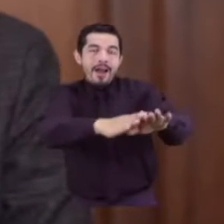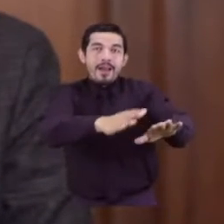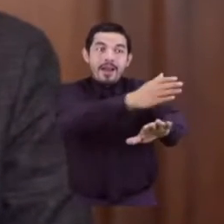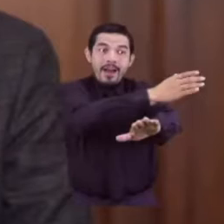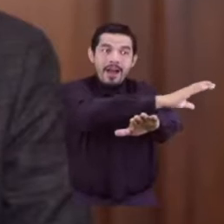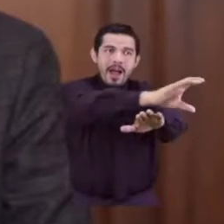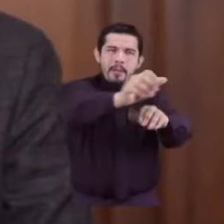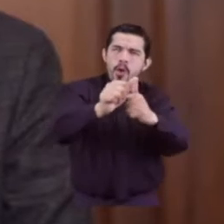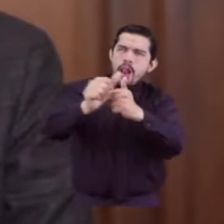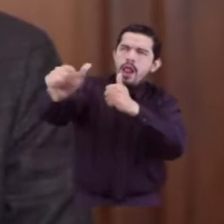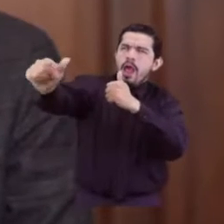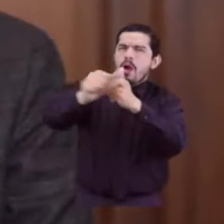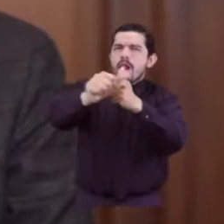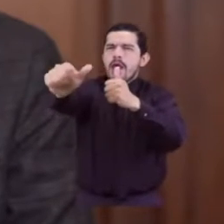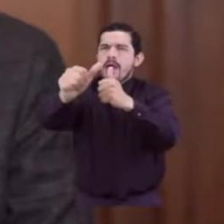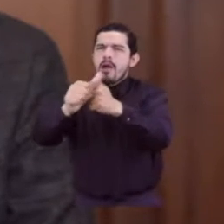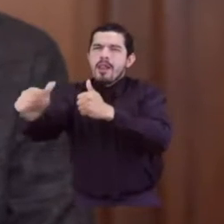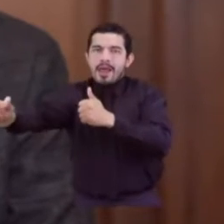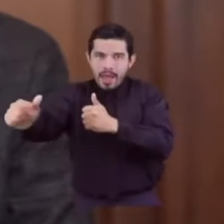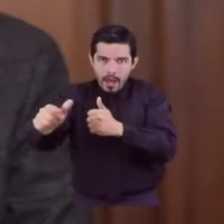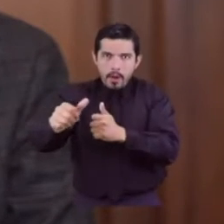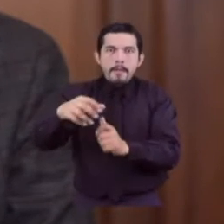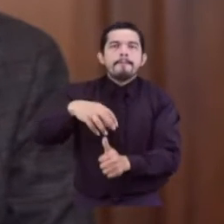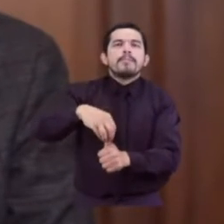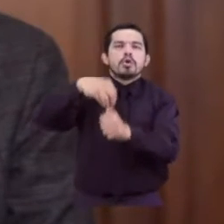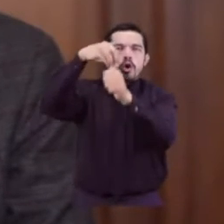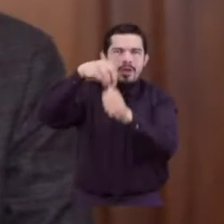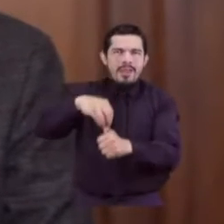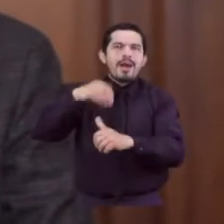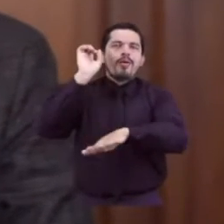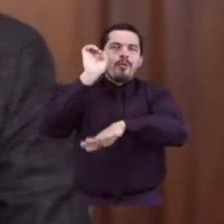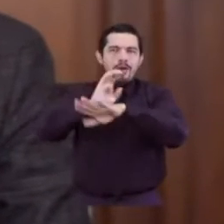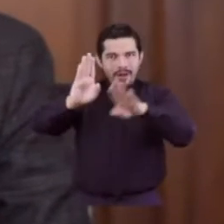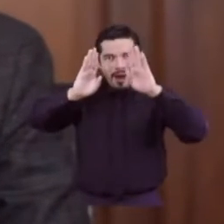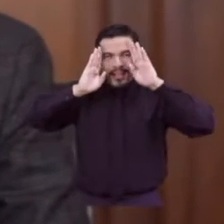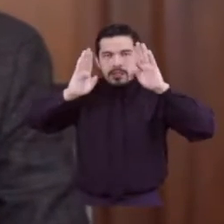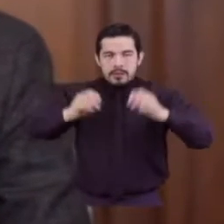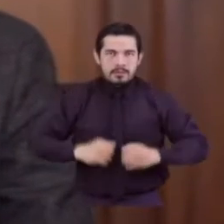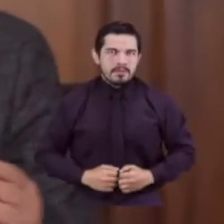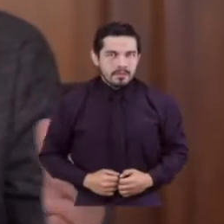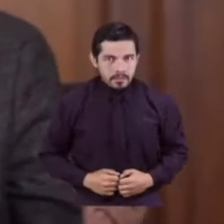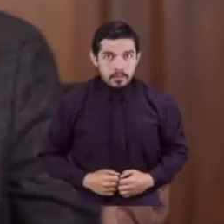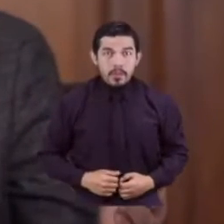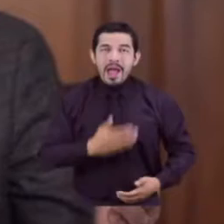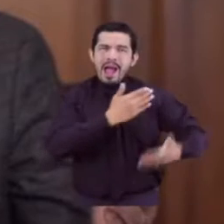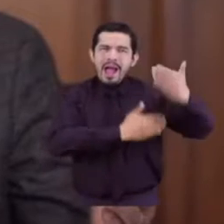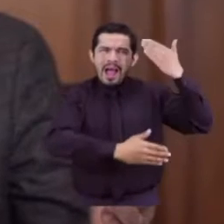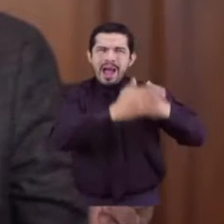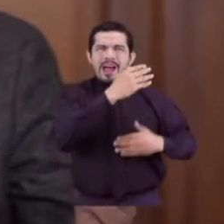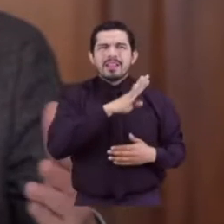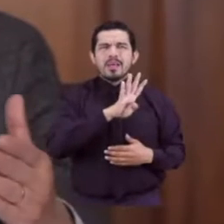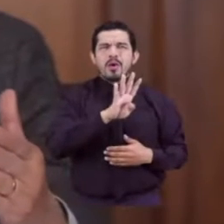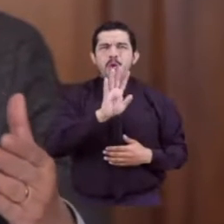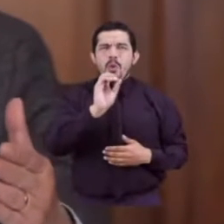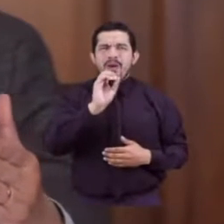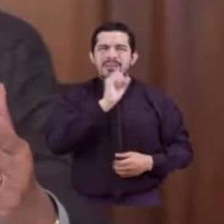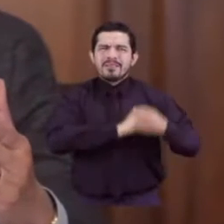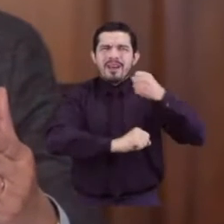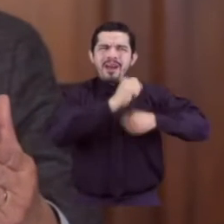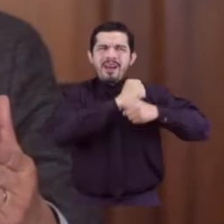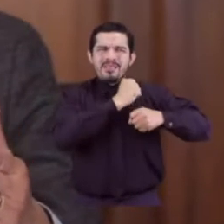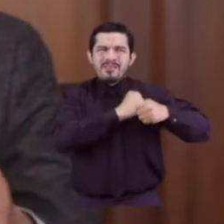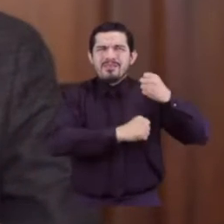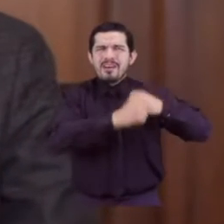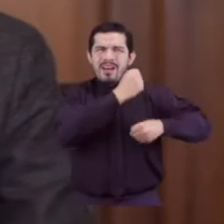campo y de la ruralidad prioridad nacional. Le pondremos fin al abandono que